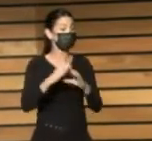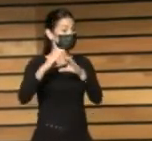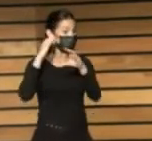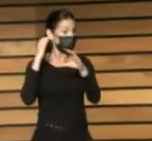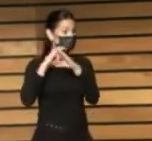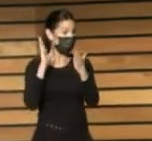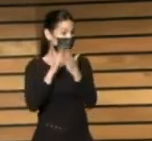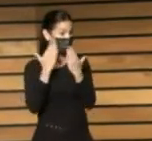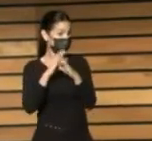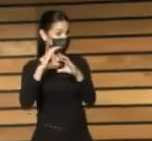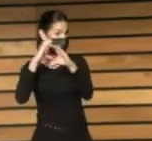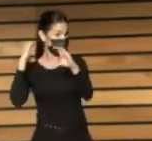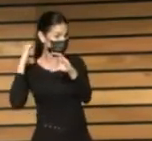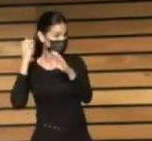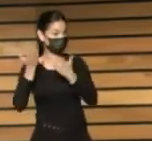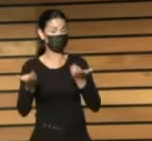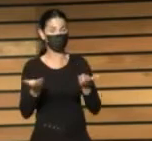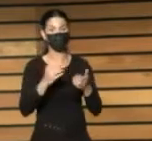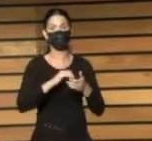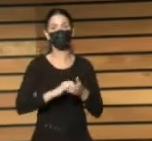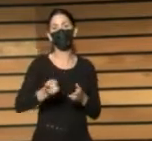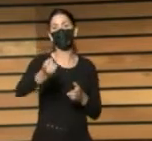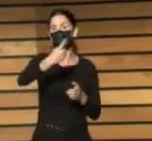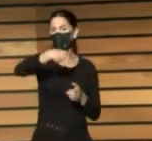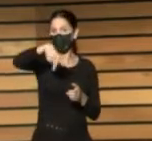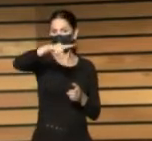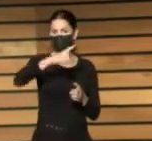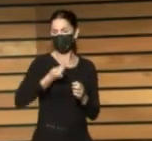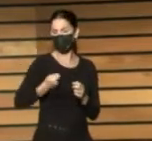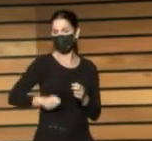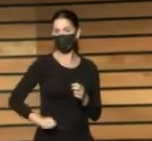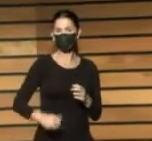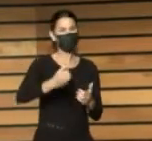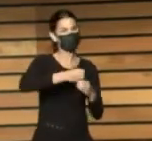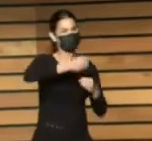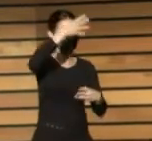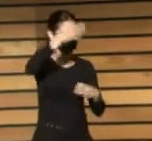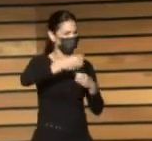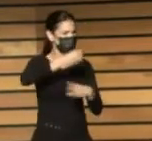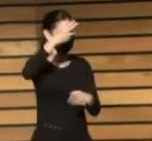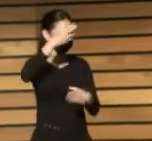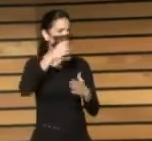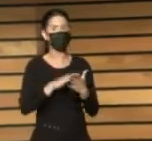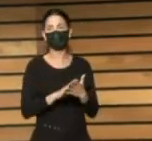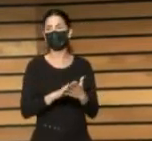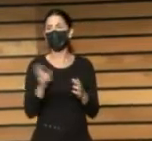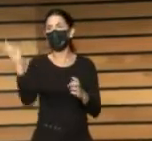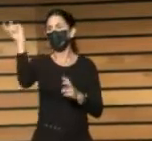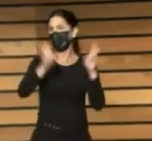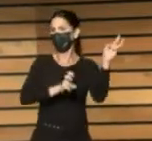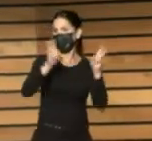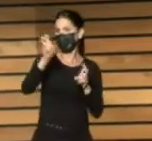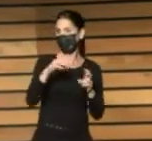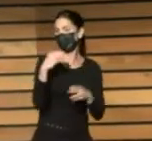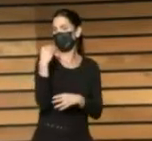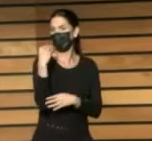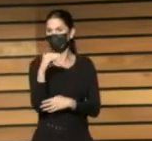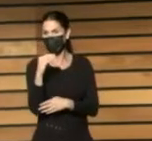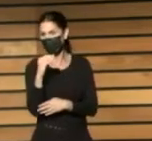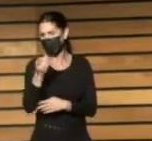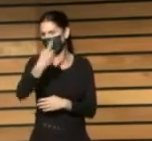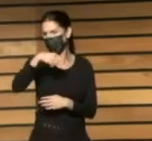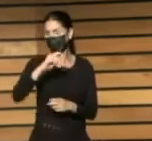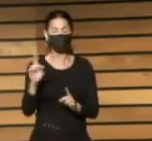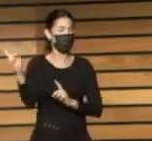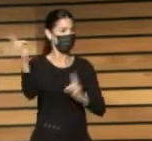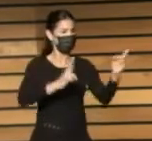desde luego es incomparable la labor de esos edificios a los que nos acercamos en nuestra juventud muchos y que